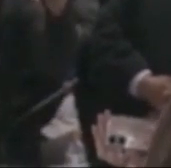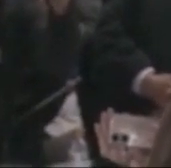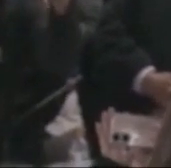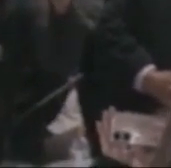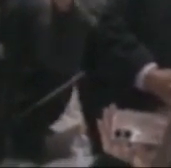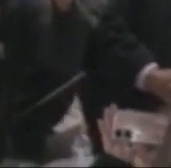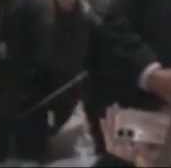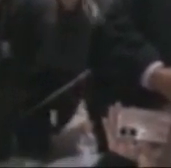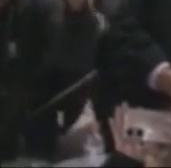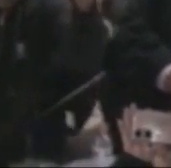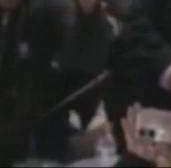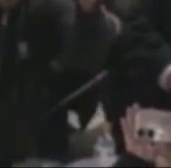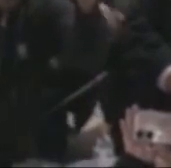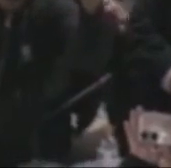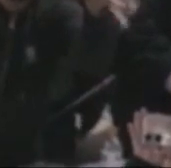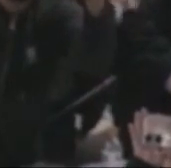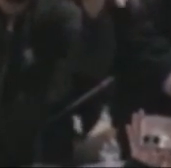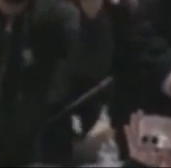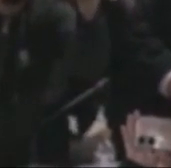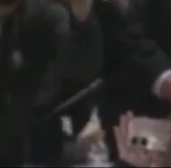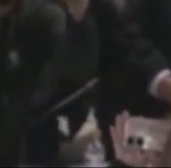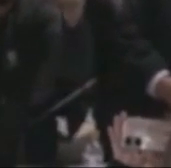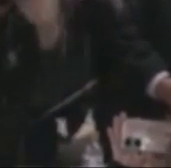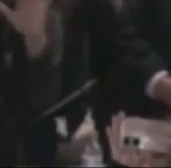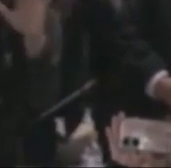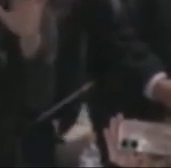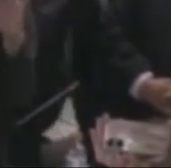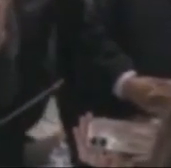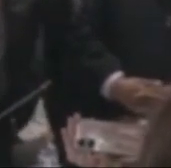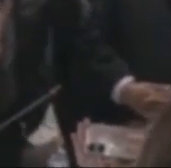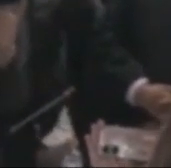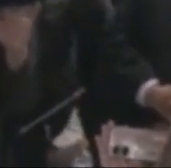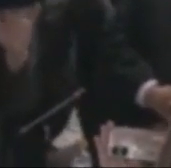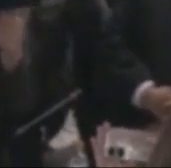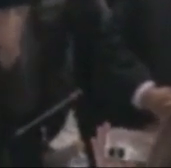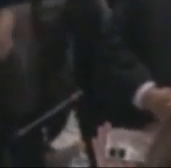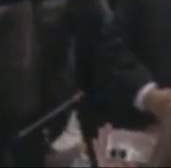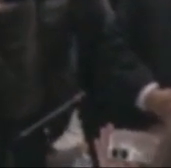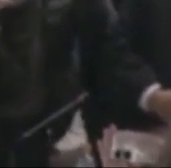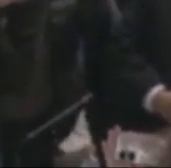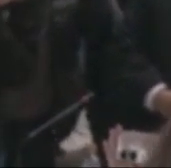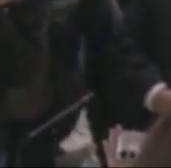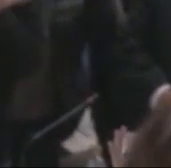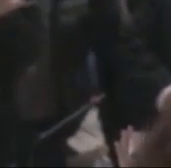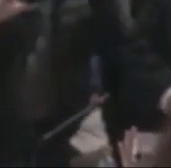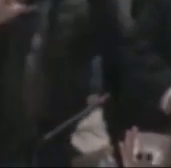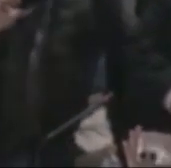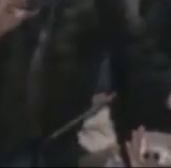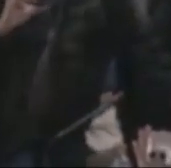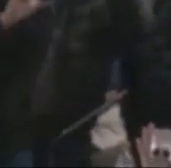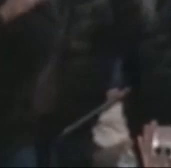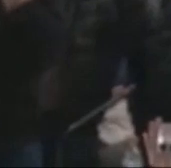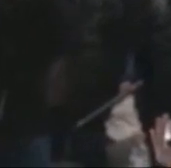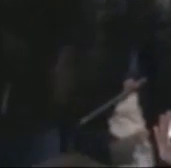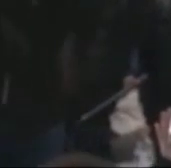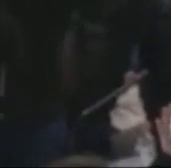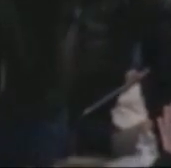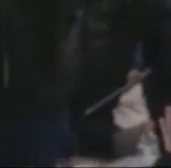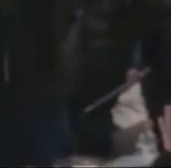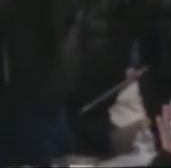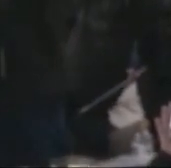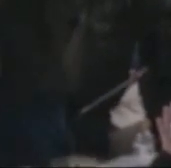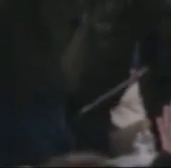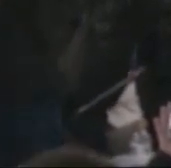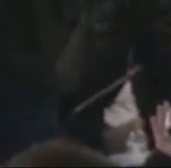24º Ayuntamiento de Tijuana, Baja California, que le conferimos mirando en todo momento por el bien y prosperidad de la